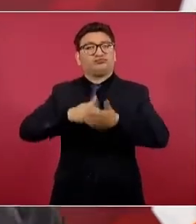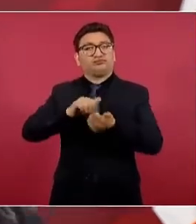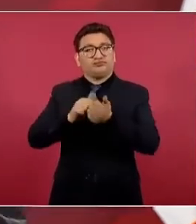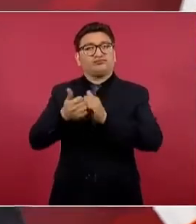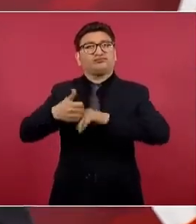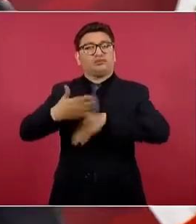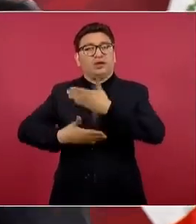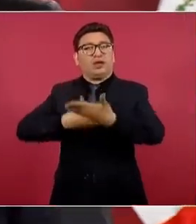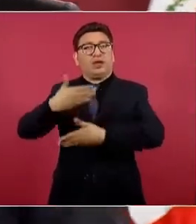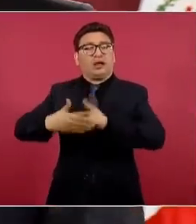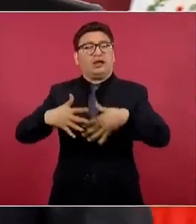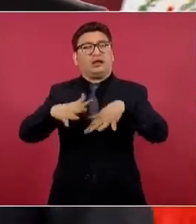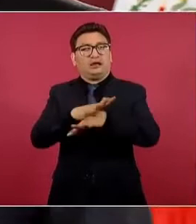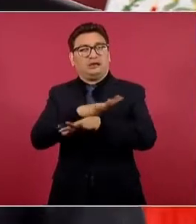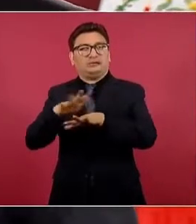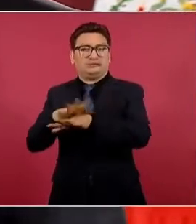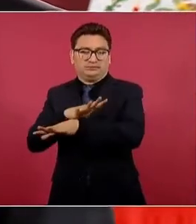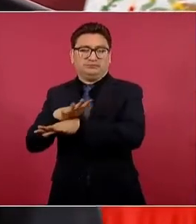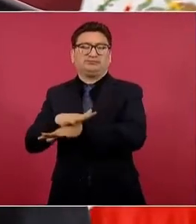renovando